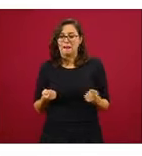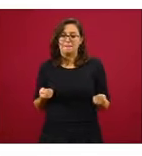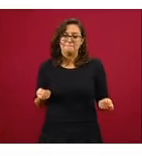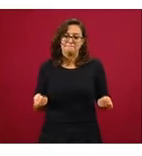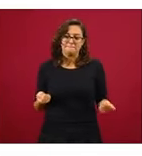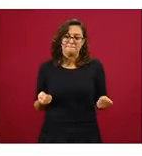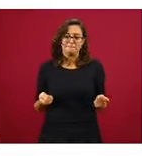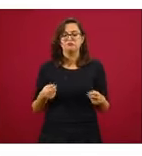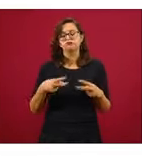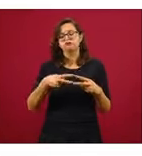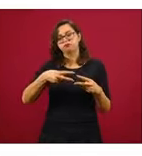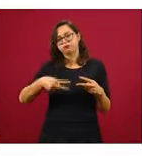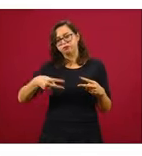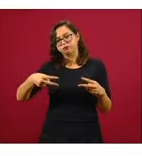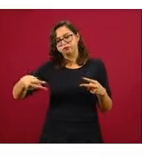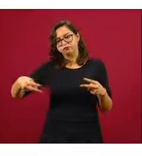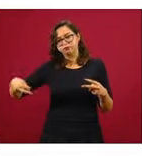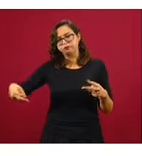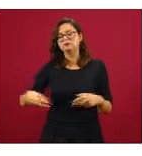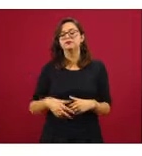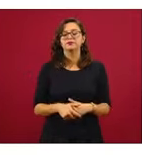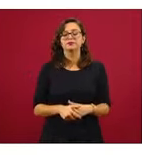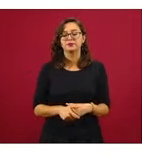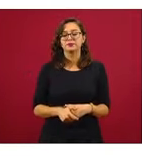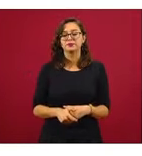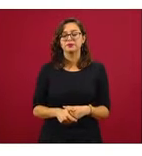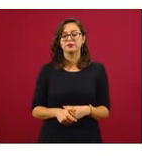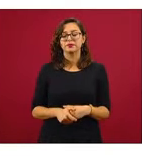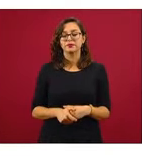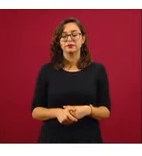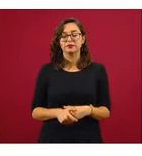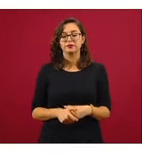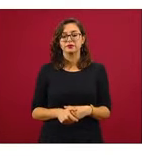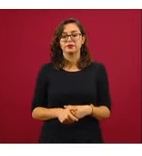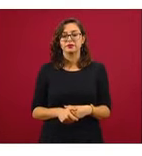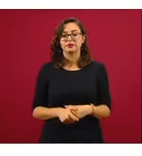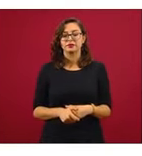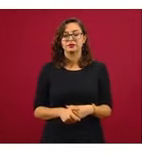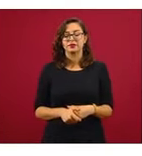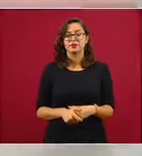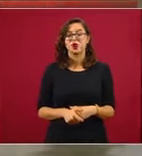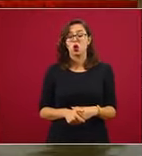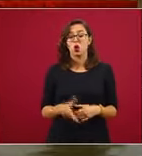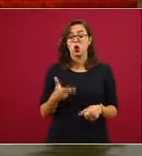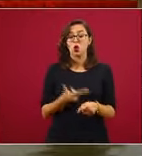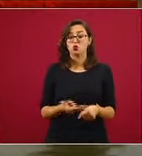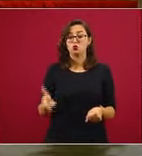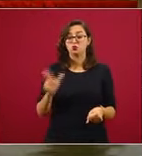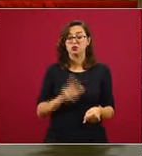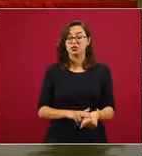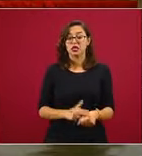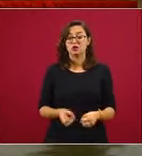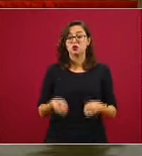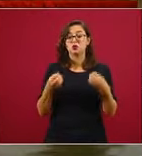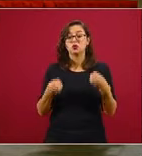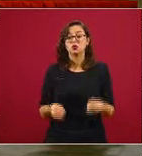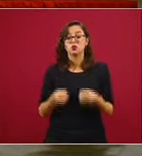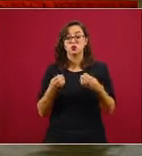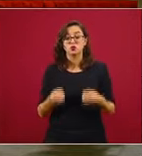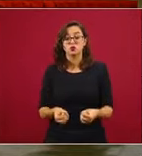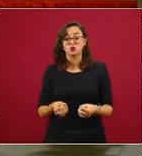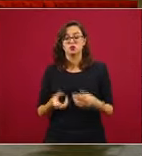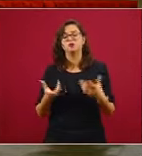menos en las últimas tres semanas. La ocupación hospitalaria está adecuada para